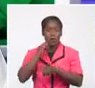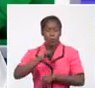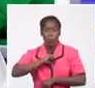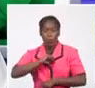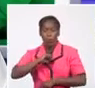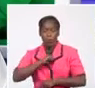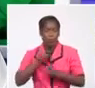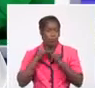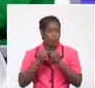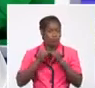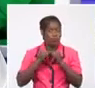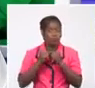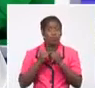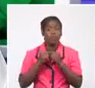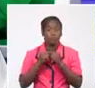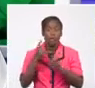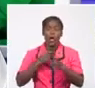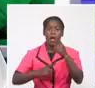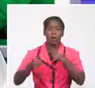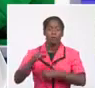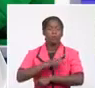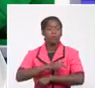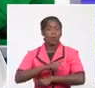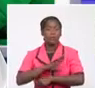algunas cepas son,